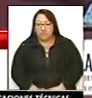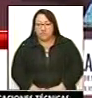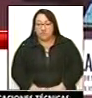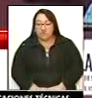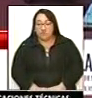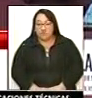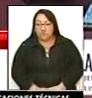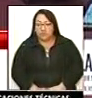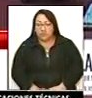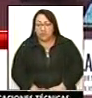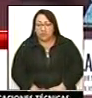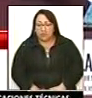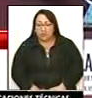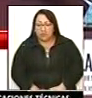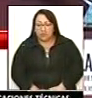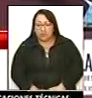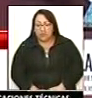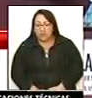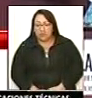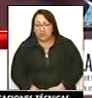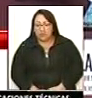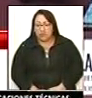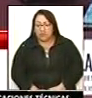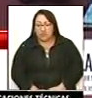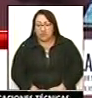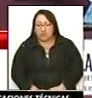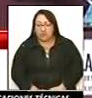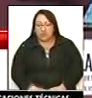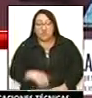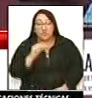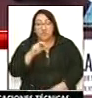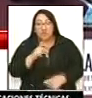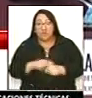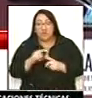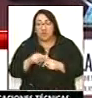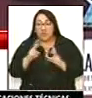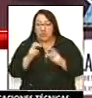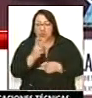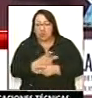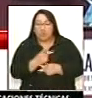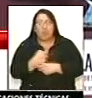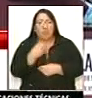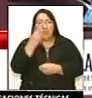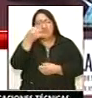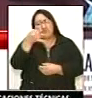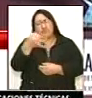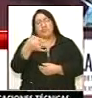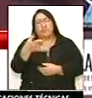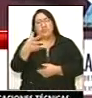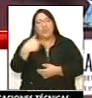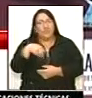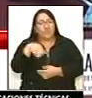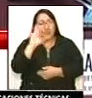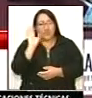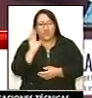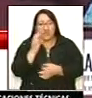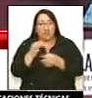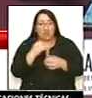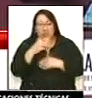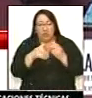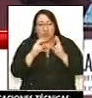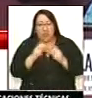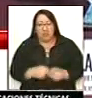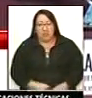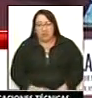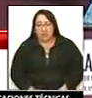del consejo este que se ha mencionado. Y miles de constituciones preventivas que le podría igual exactamente relatar todos los